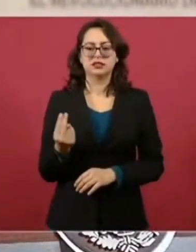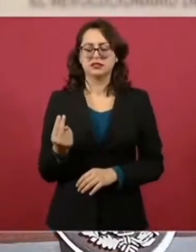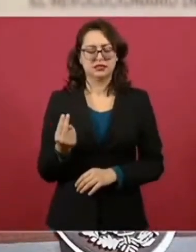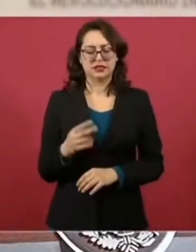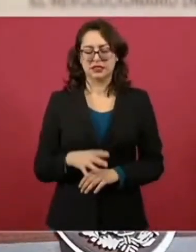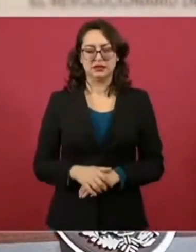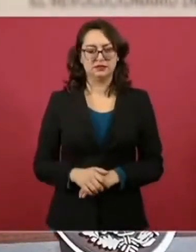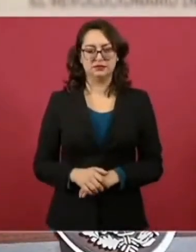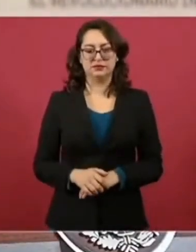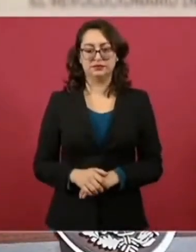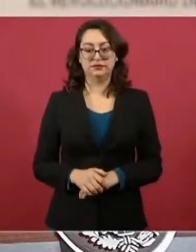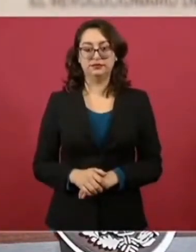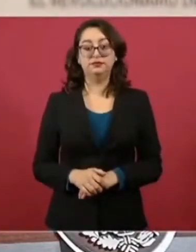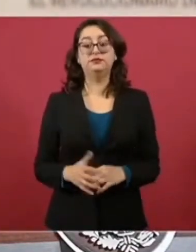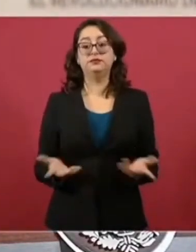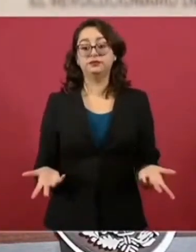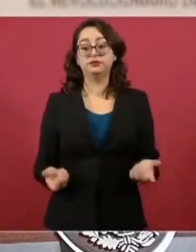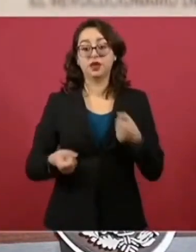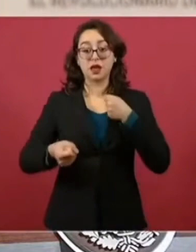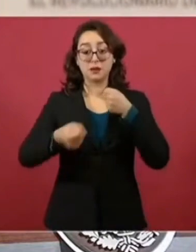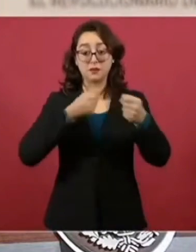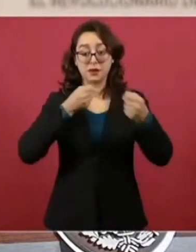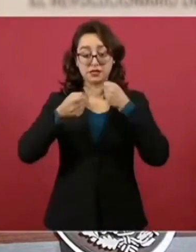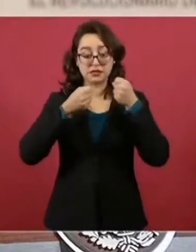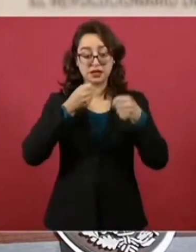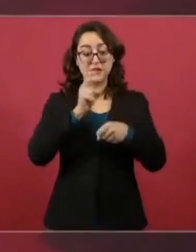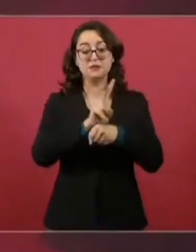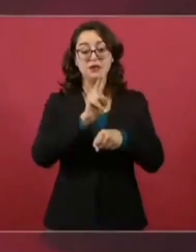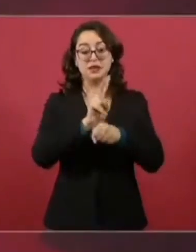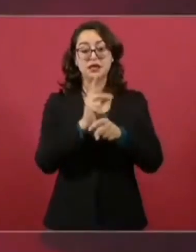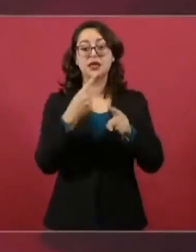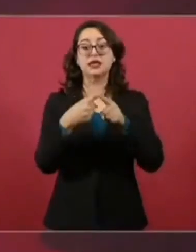Antes se decía, la prensa se controla con la prensa.